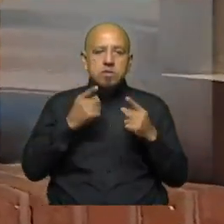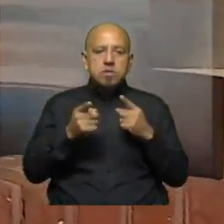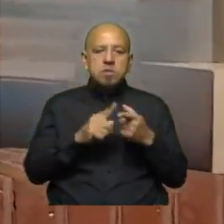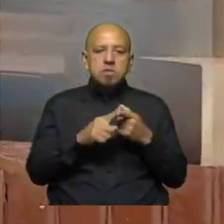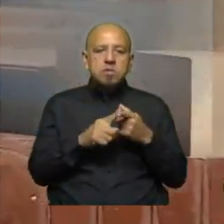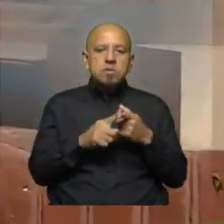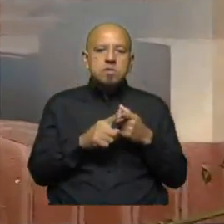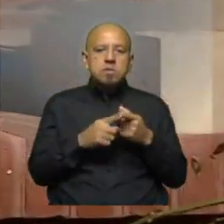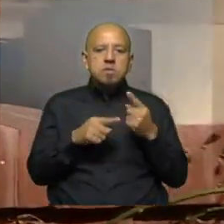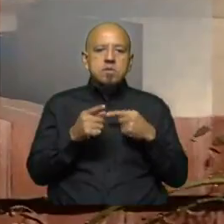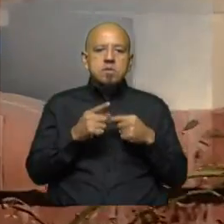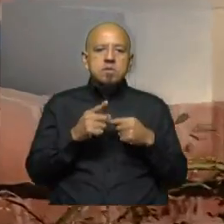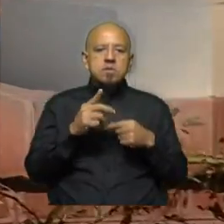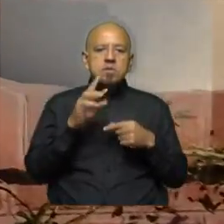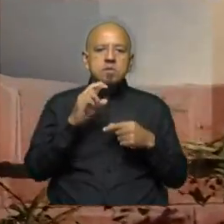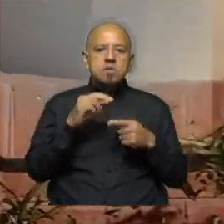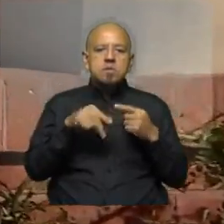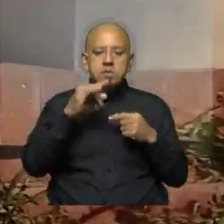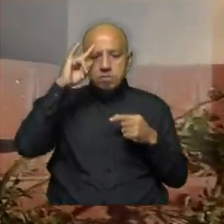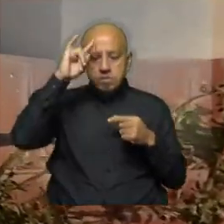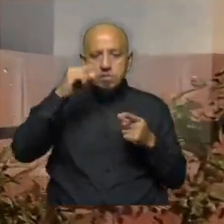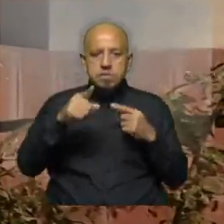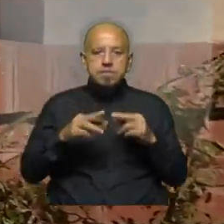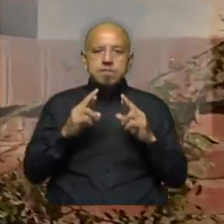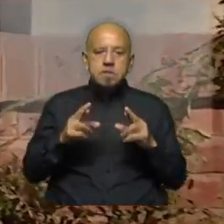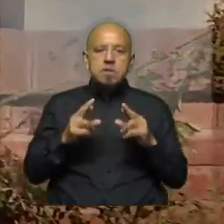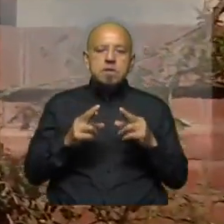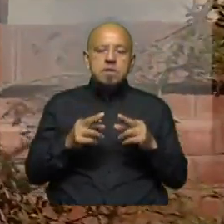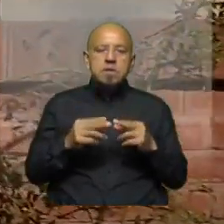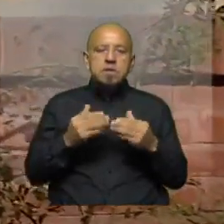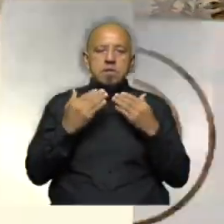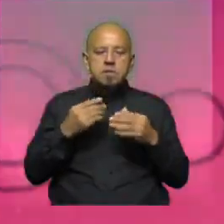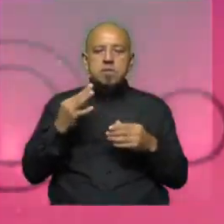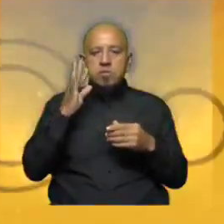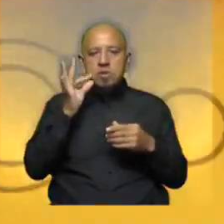mejor también la Rosaleda del Prado. Bueno, ojalá, y muchas gracias a ustedes por la oportunidad.